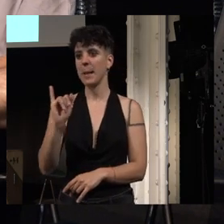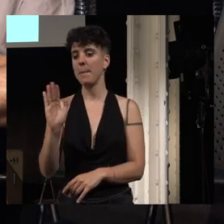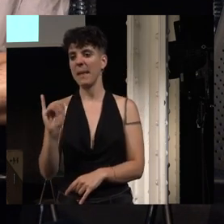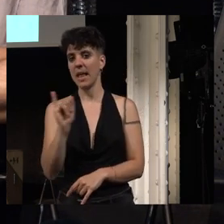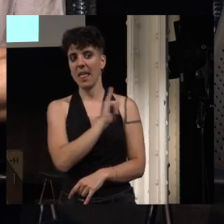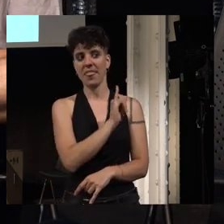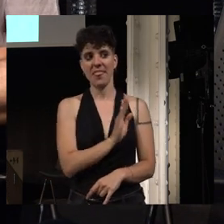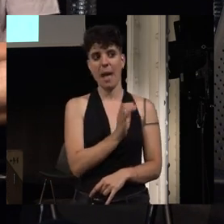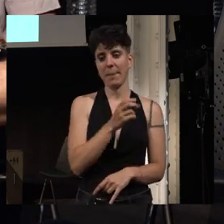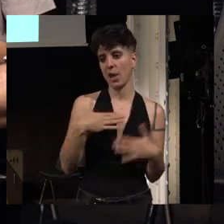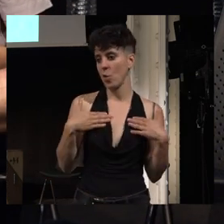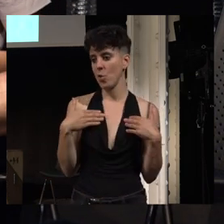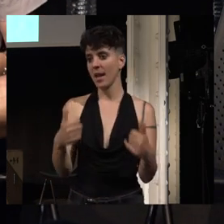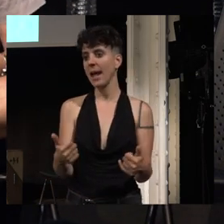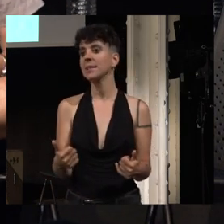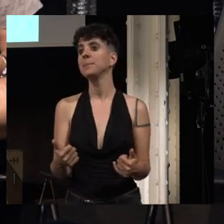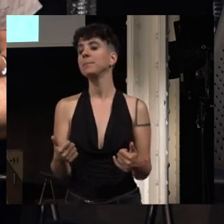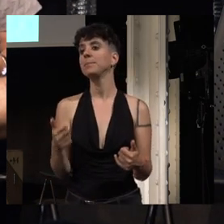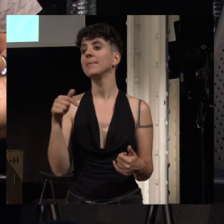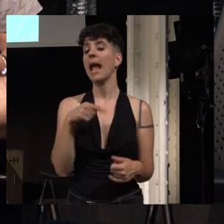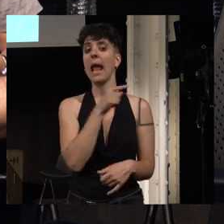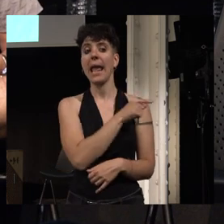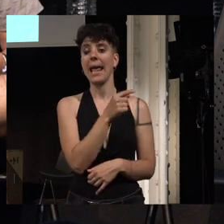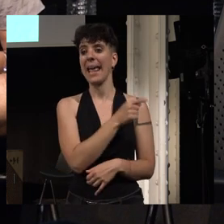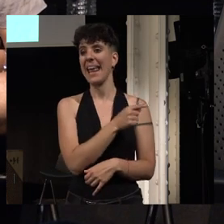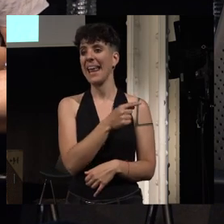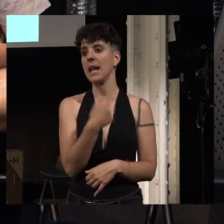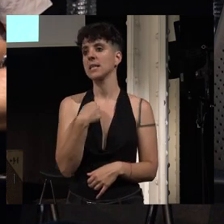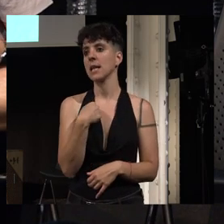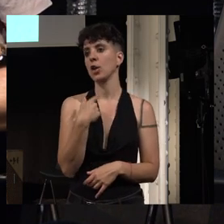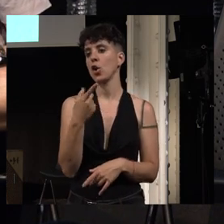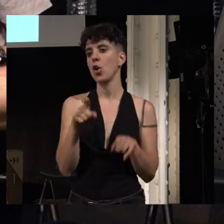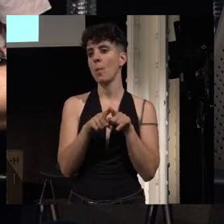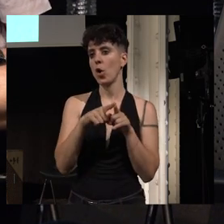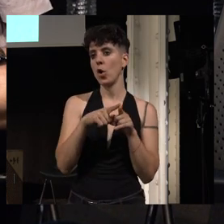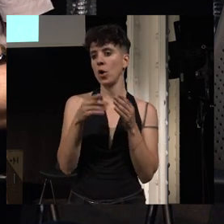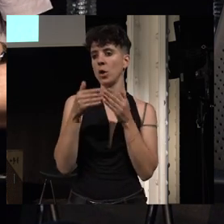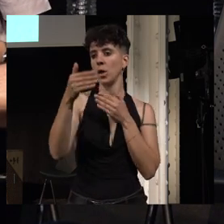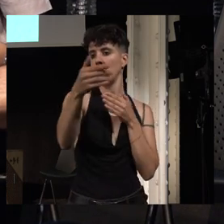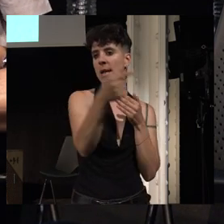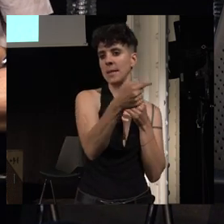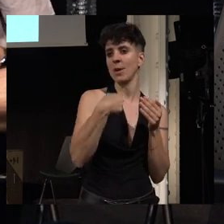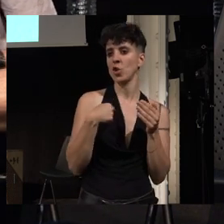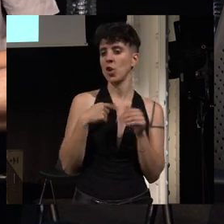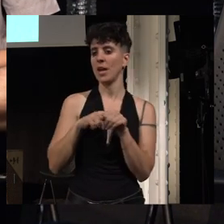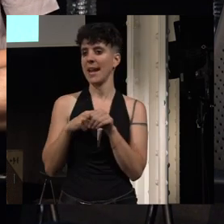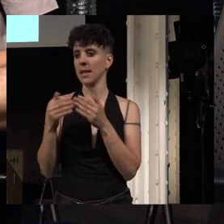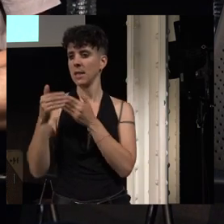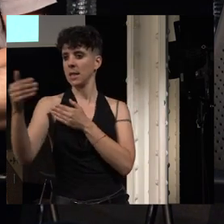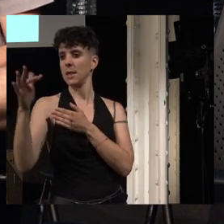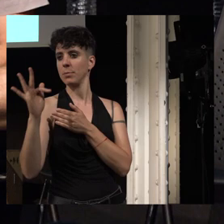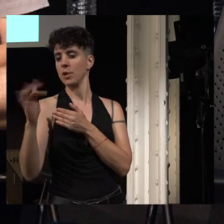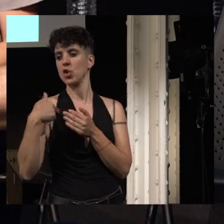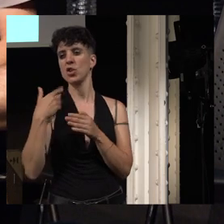queráis, pues en este, él es el pesimista. Y yo soy la optimista. Yo siempre creo que las cosas